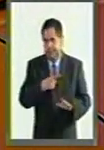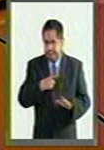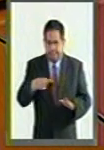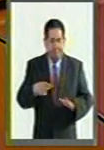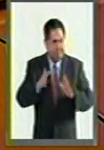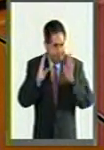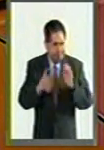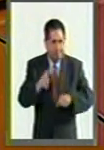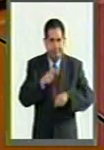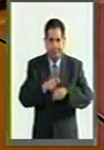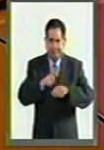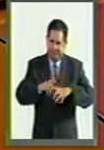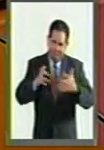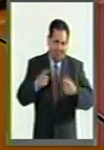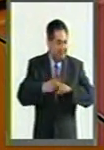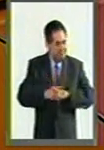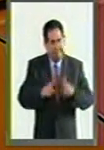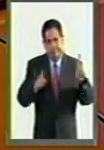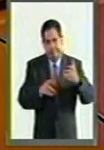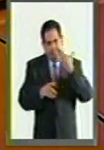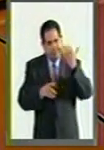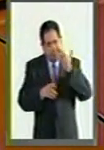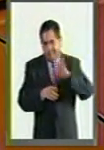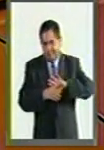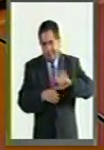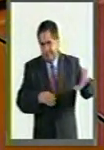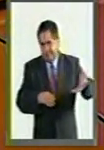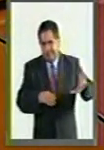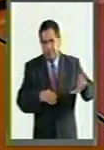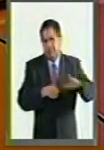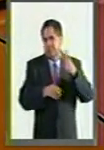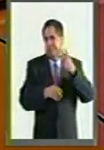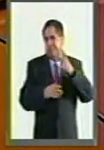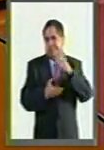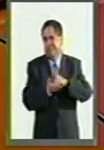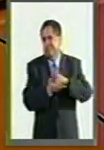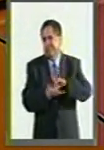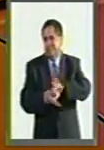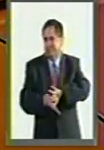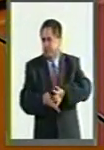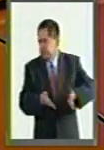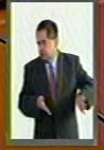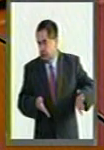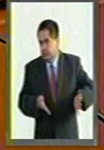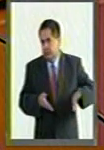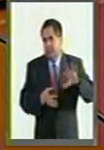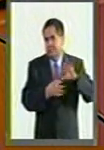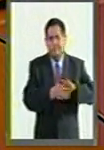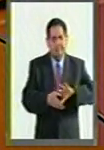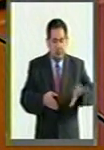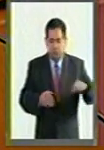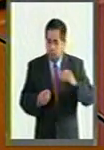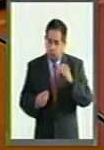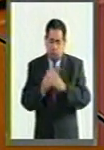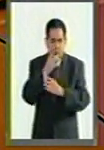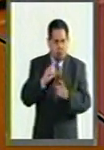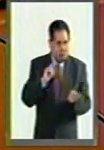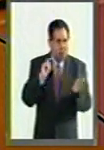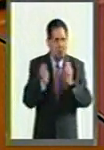era momento de hacer algo distinto en la política de drogas y que el eje rector de cualquier política nueva debe